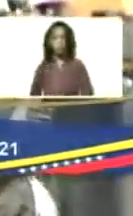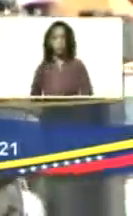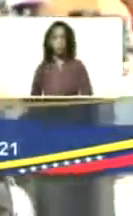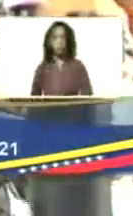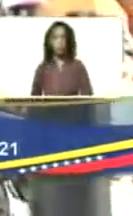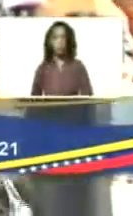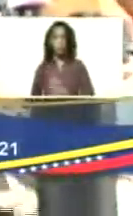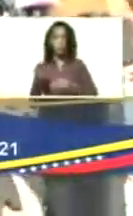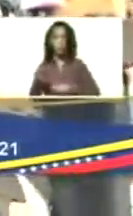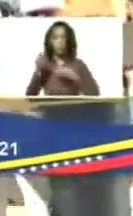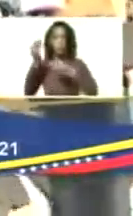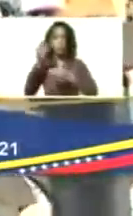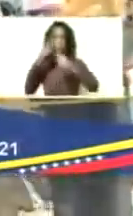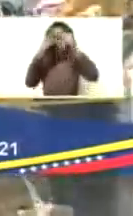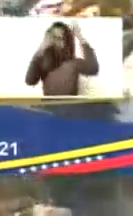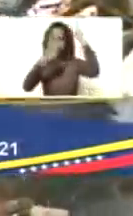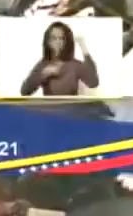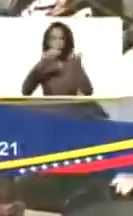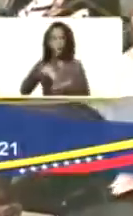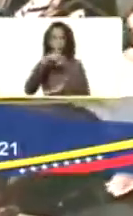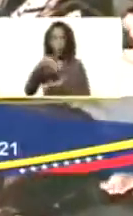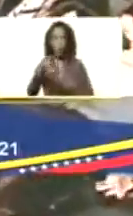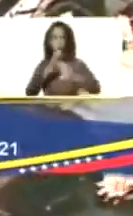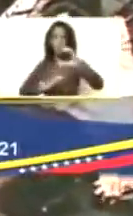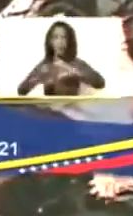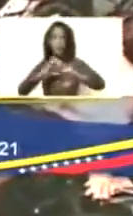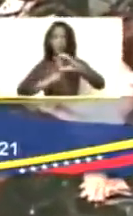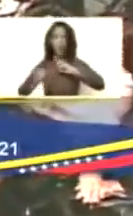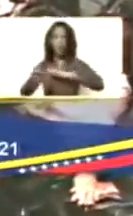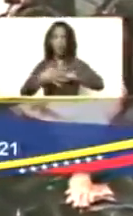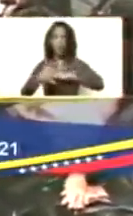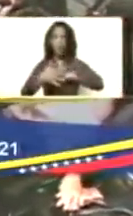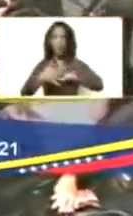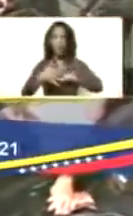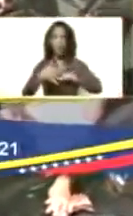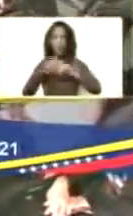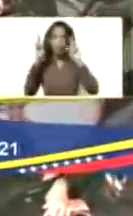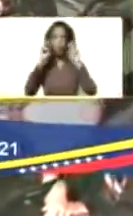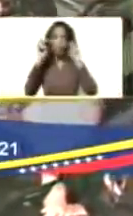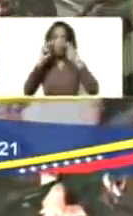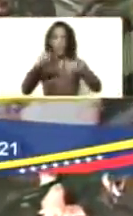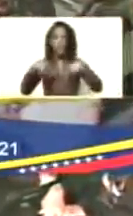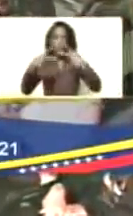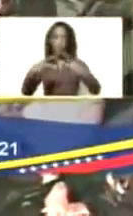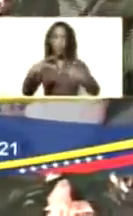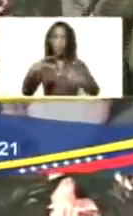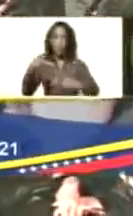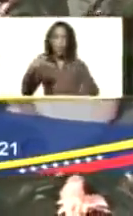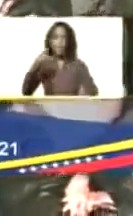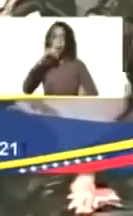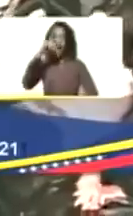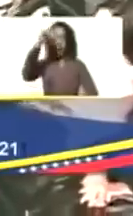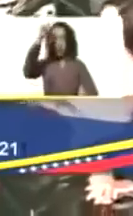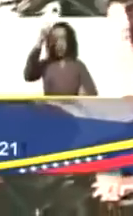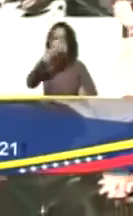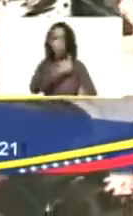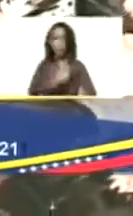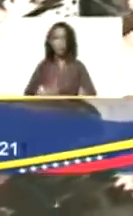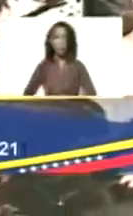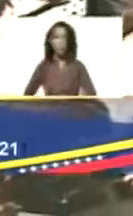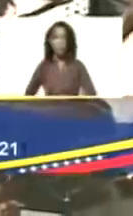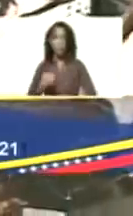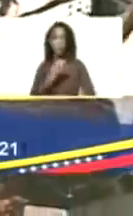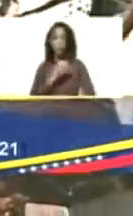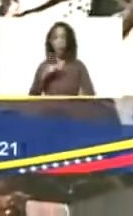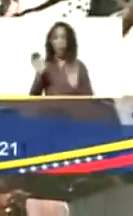Entrega del Premio Nacional de Ciencia, Tecnología e Innovación por el ciudadano Nicolás Maduro Moros,